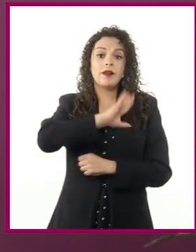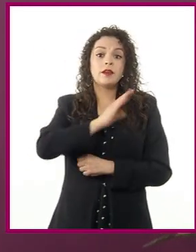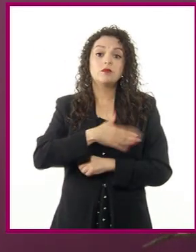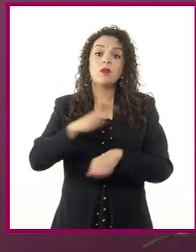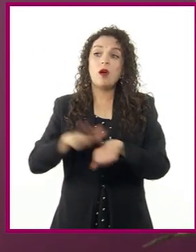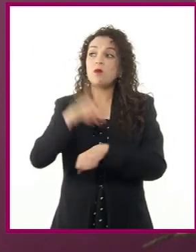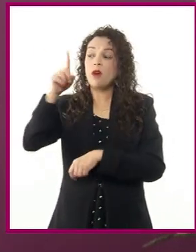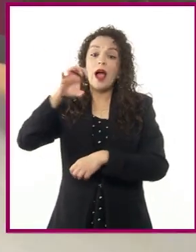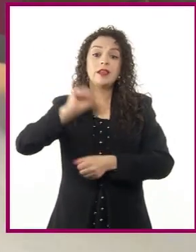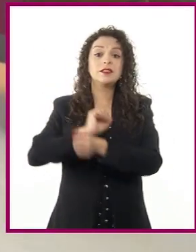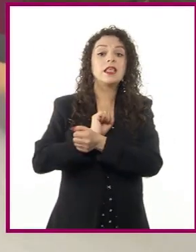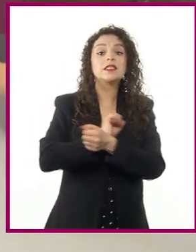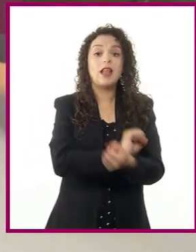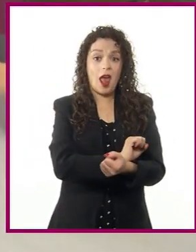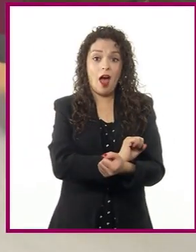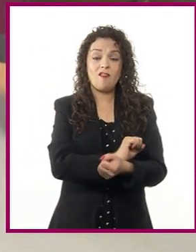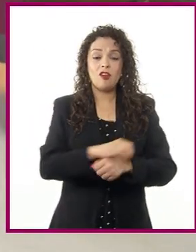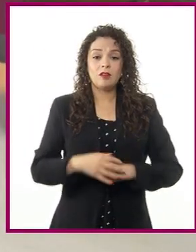de esclavitud.